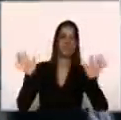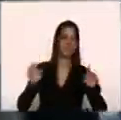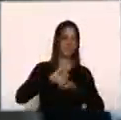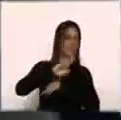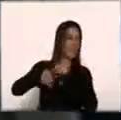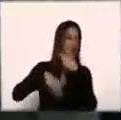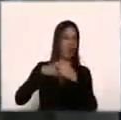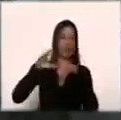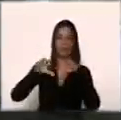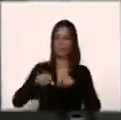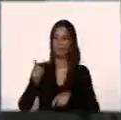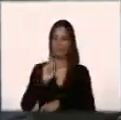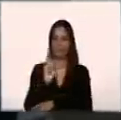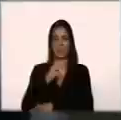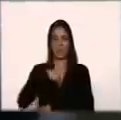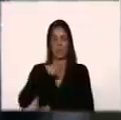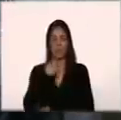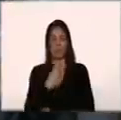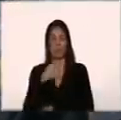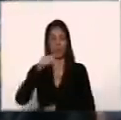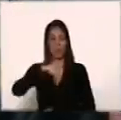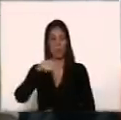Nosotros tenemos que decir aquí también,